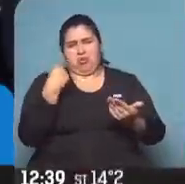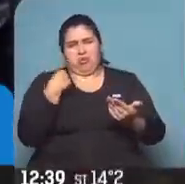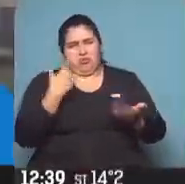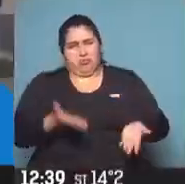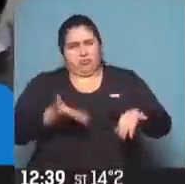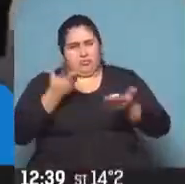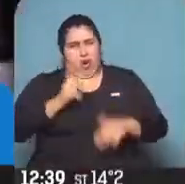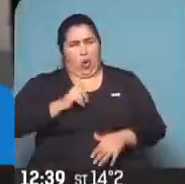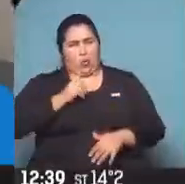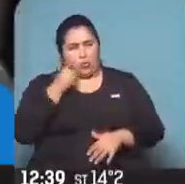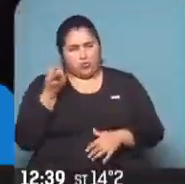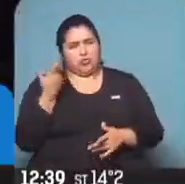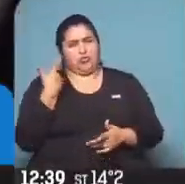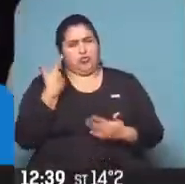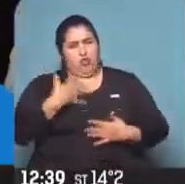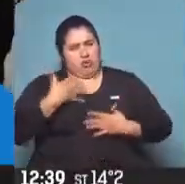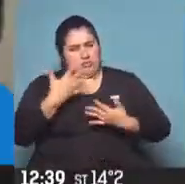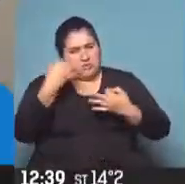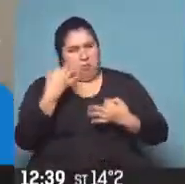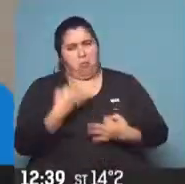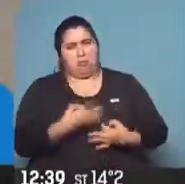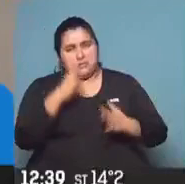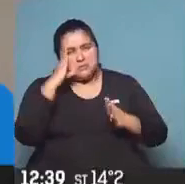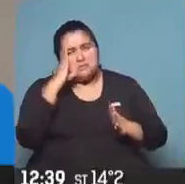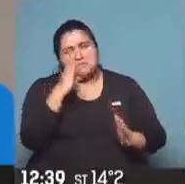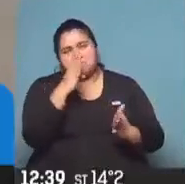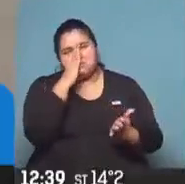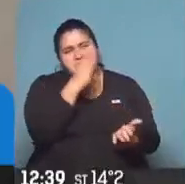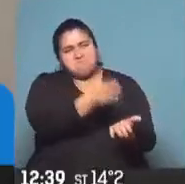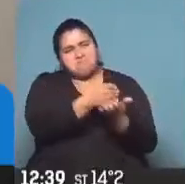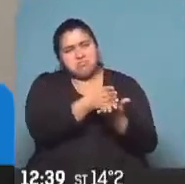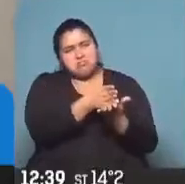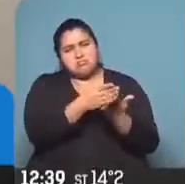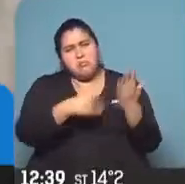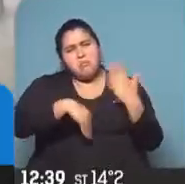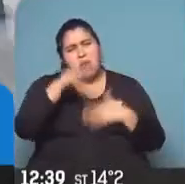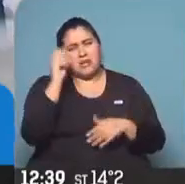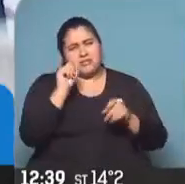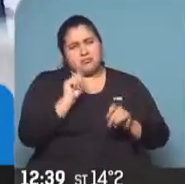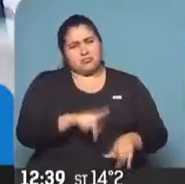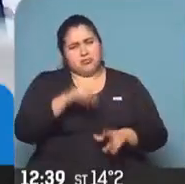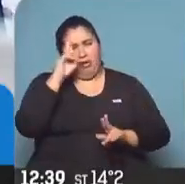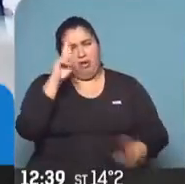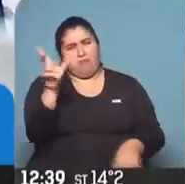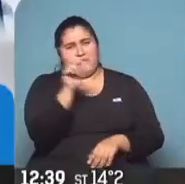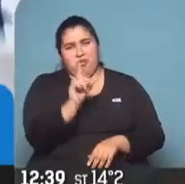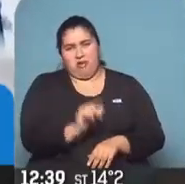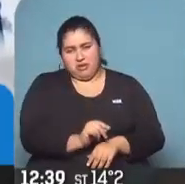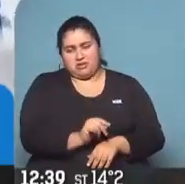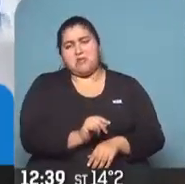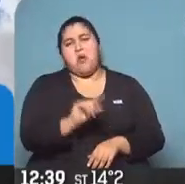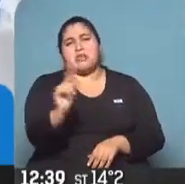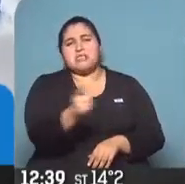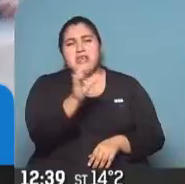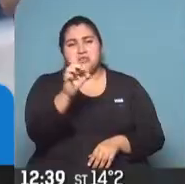espíritu y esencia quedando siempre por los intereses vitales de nuestra nación 100 27